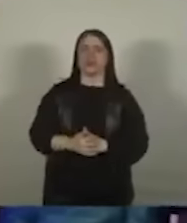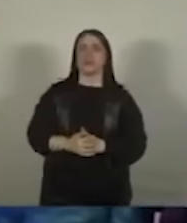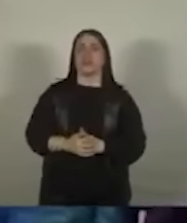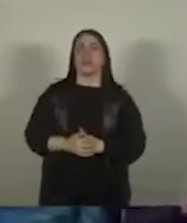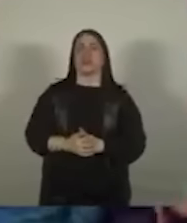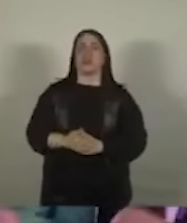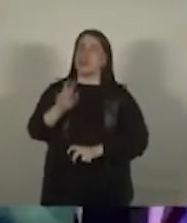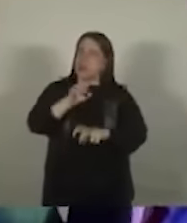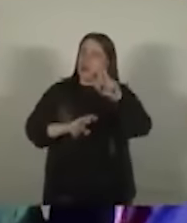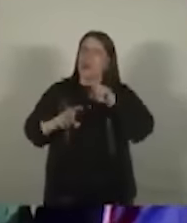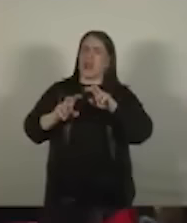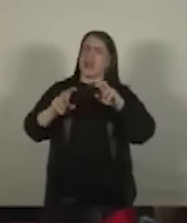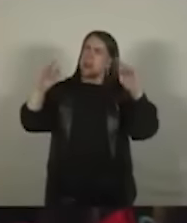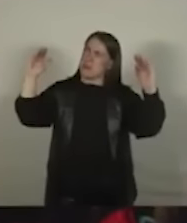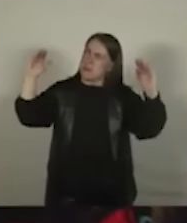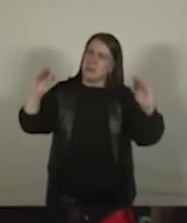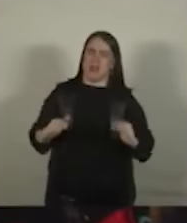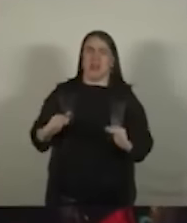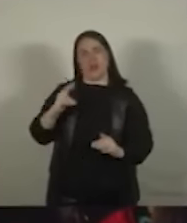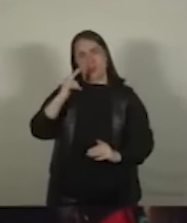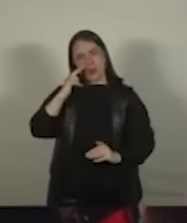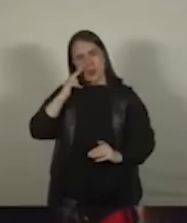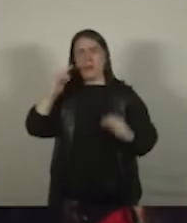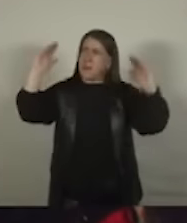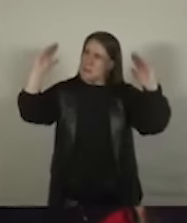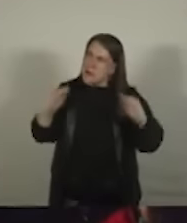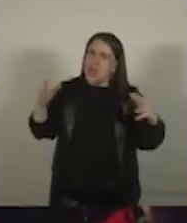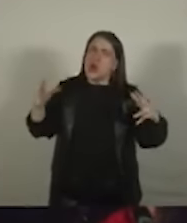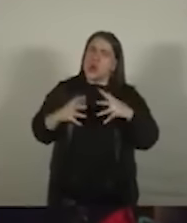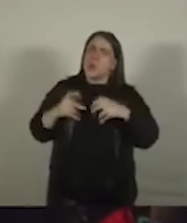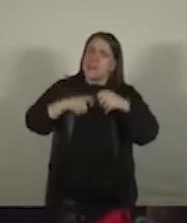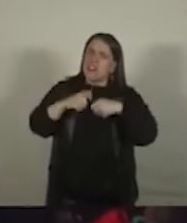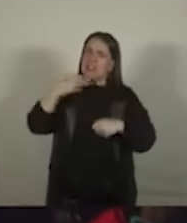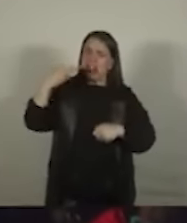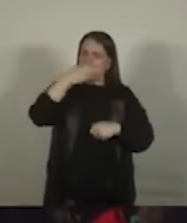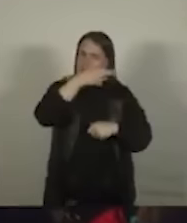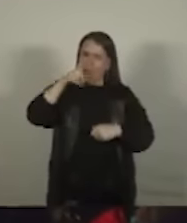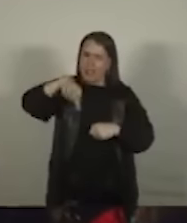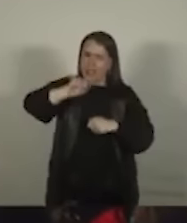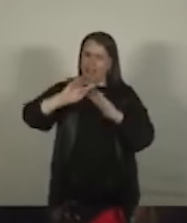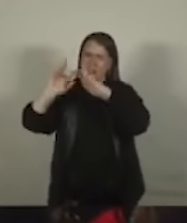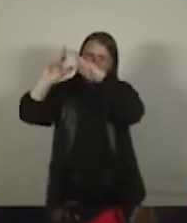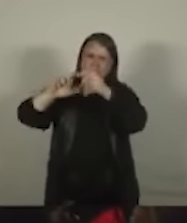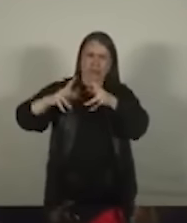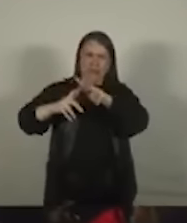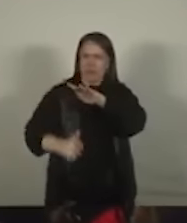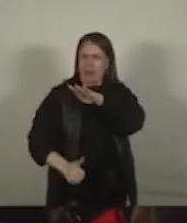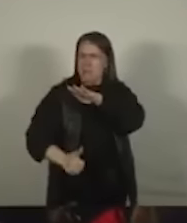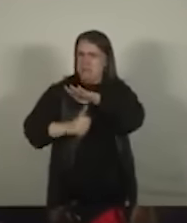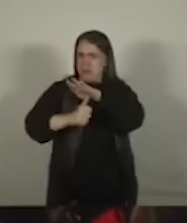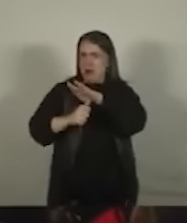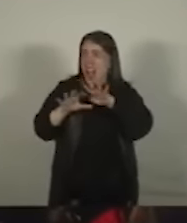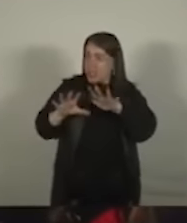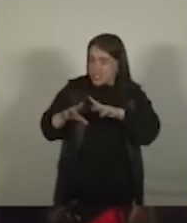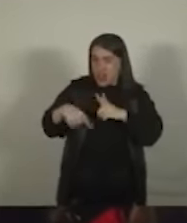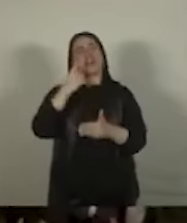disminuir la capacidad operativa de los narcotraficantes y los grupos del crimen organizado. Nuestro país no puede seguir